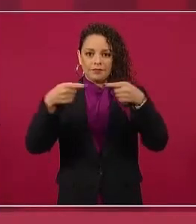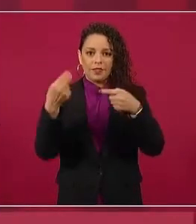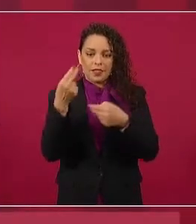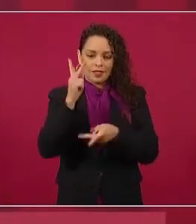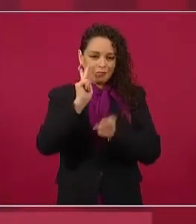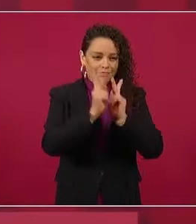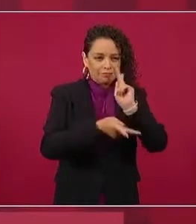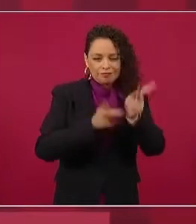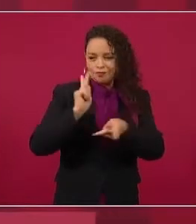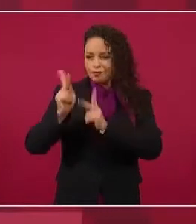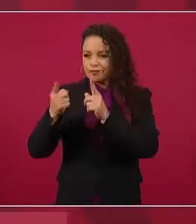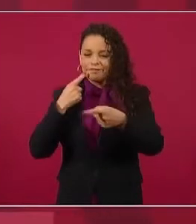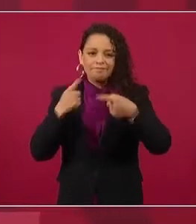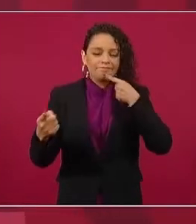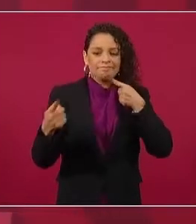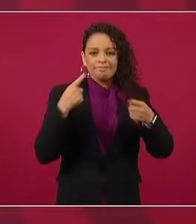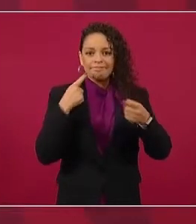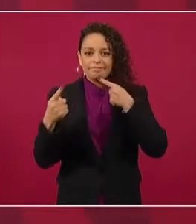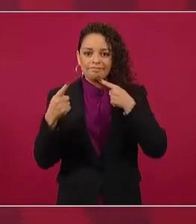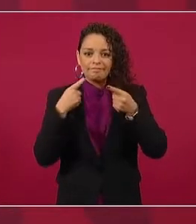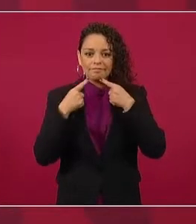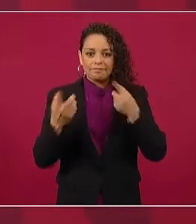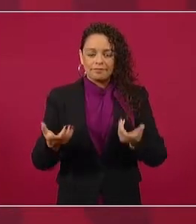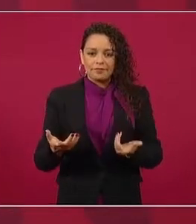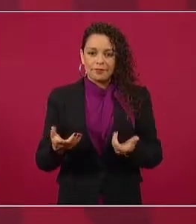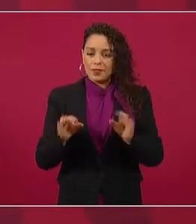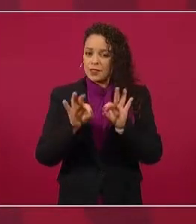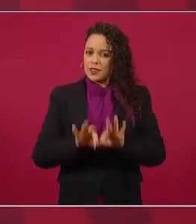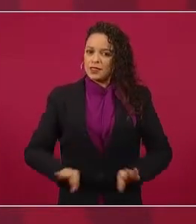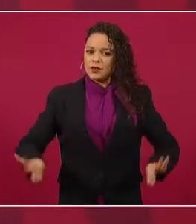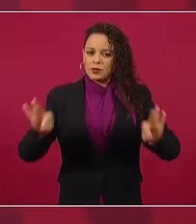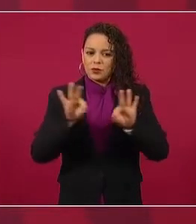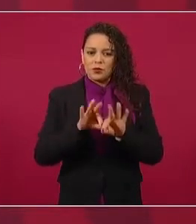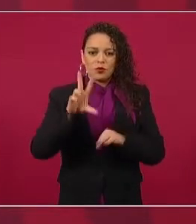No hay que olvidar